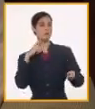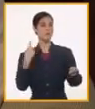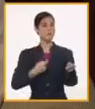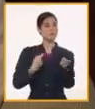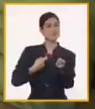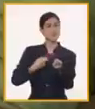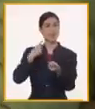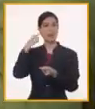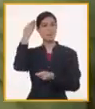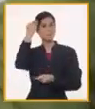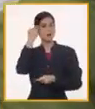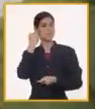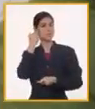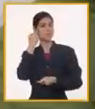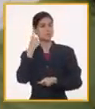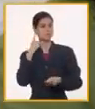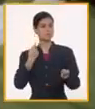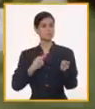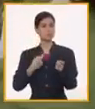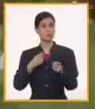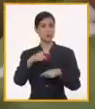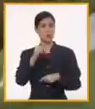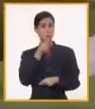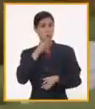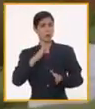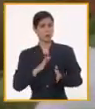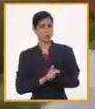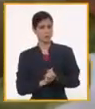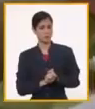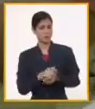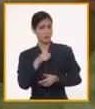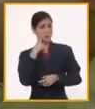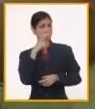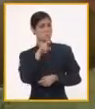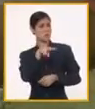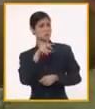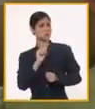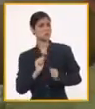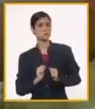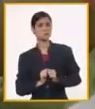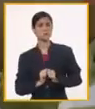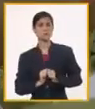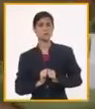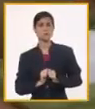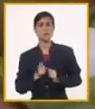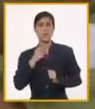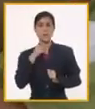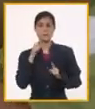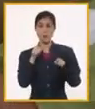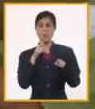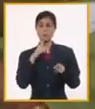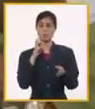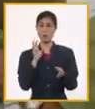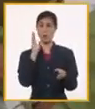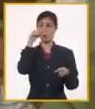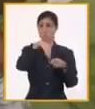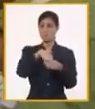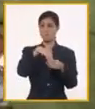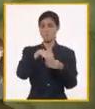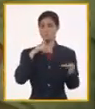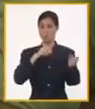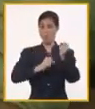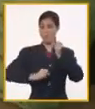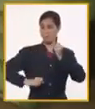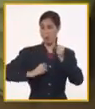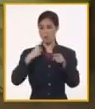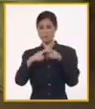trae esa gente que se embarcó, porque era los días recientes del Gran. Eso es lo que traen. Con esas armas, ¿tú crees